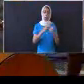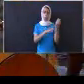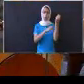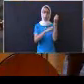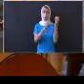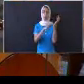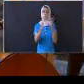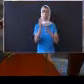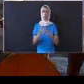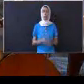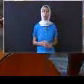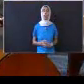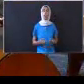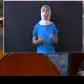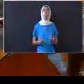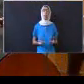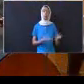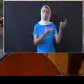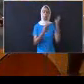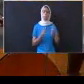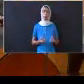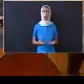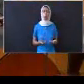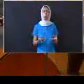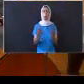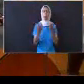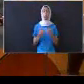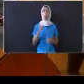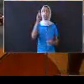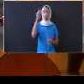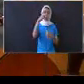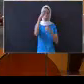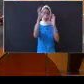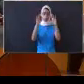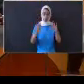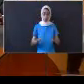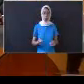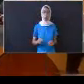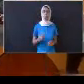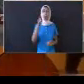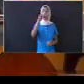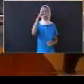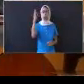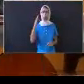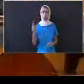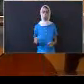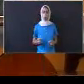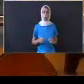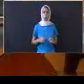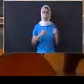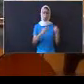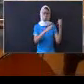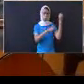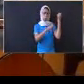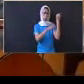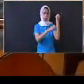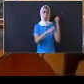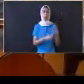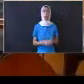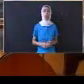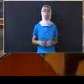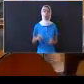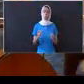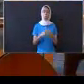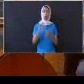pidiendo que tú derrames una unción poderosa en el momento en que él esté predicando la palabra, una unción para vivir y una